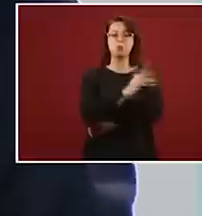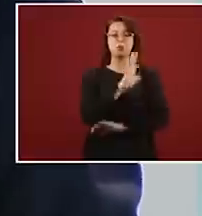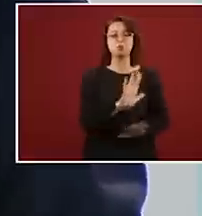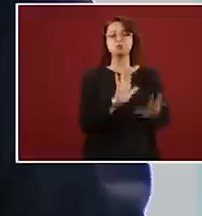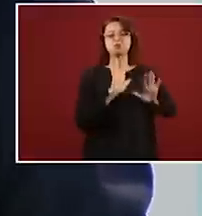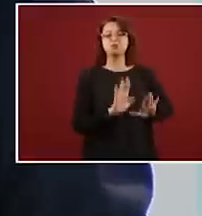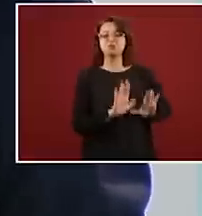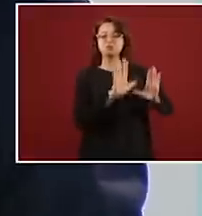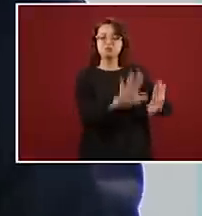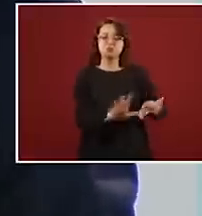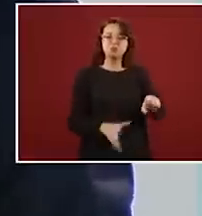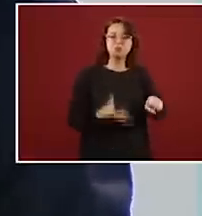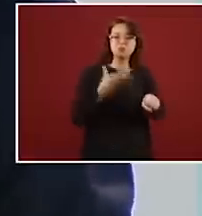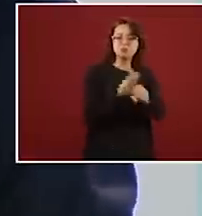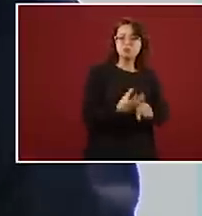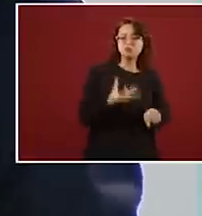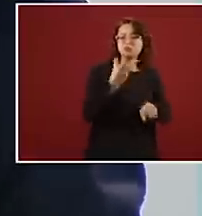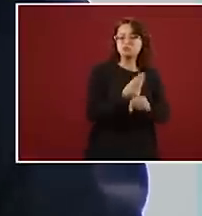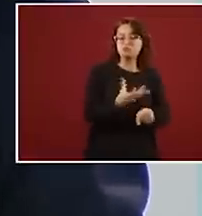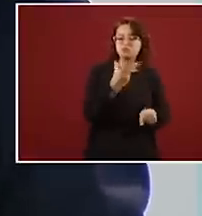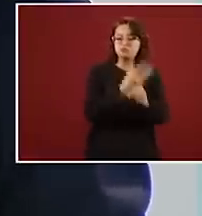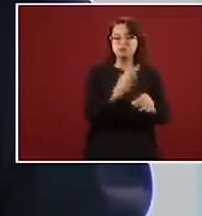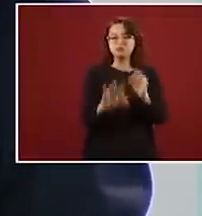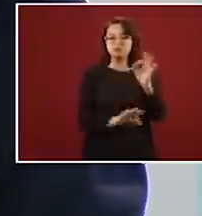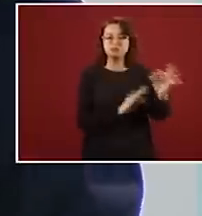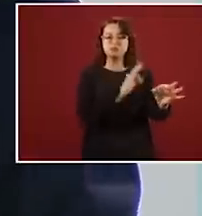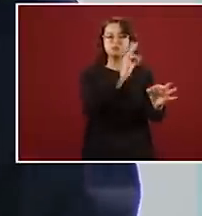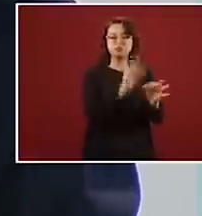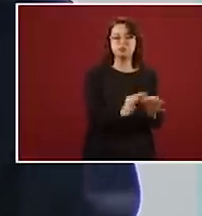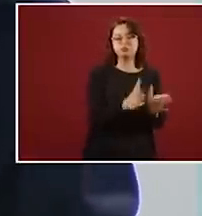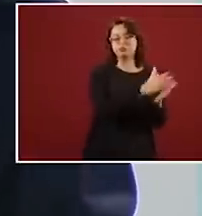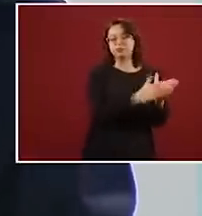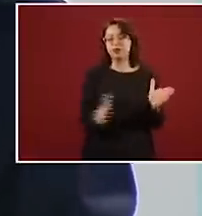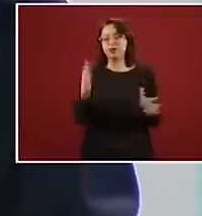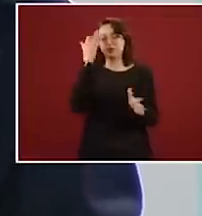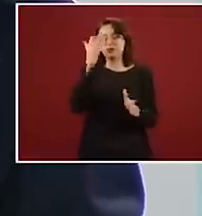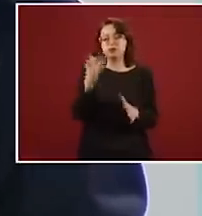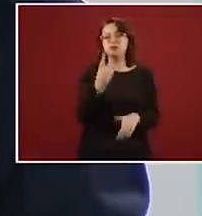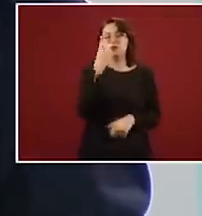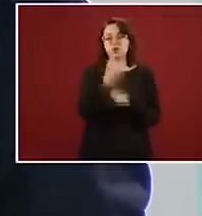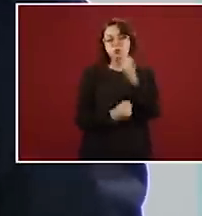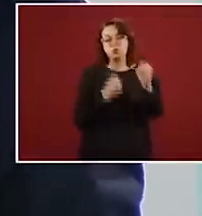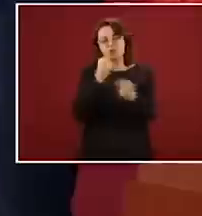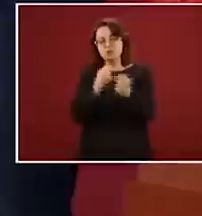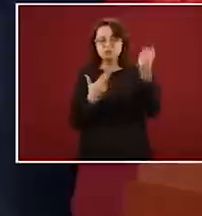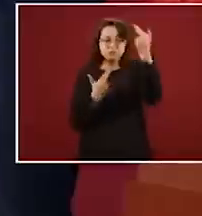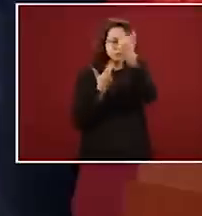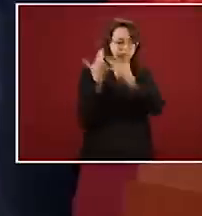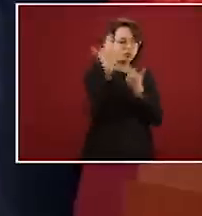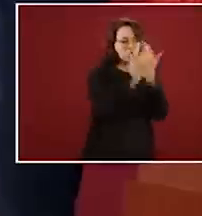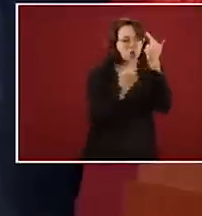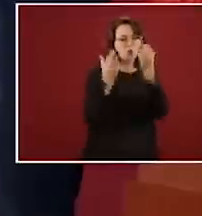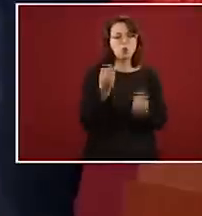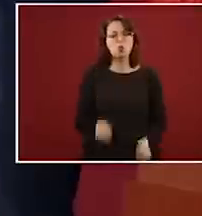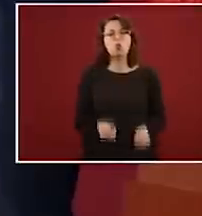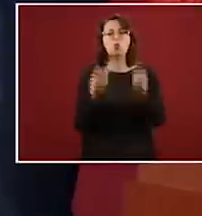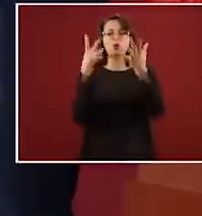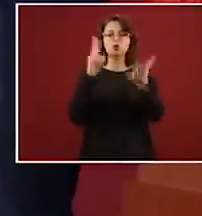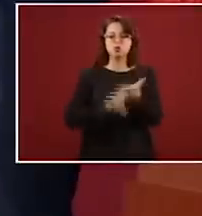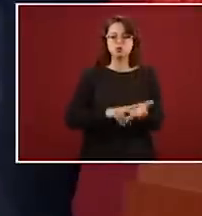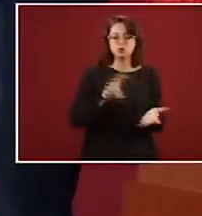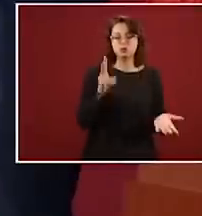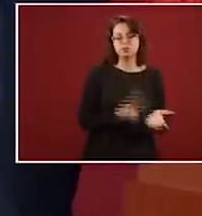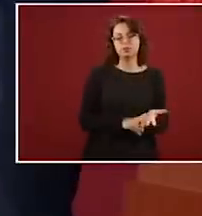mantenimiento y preservación. En este tiempo se llevaron a cabo avalúos para identificar el valor actual de la aeronave en el